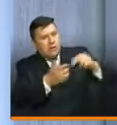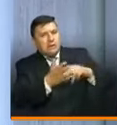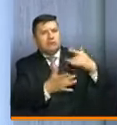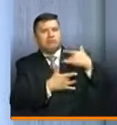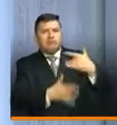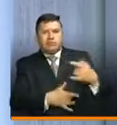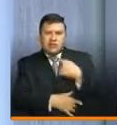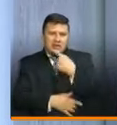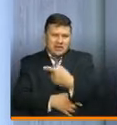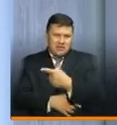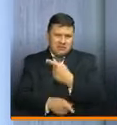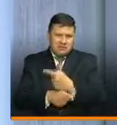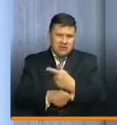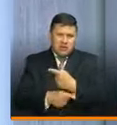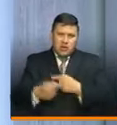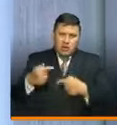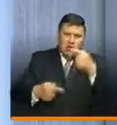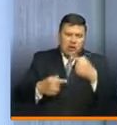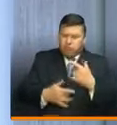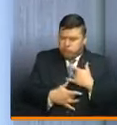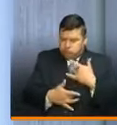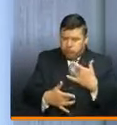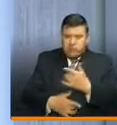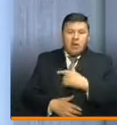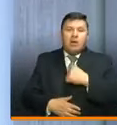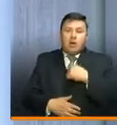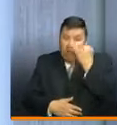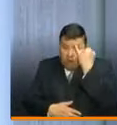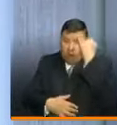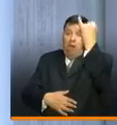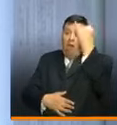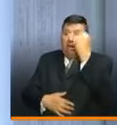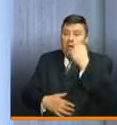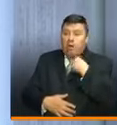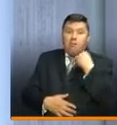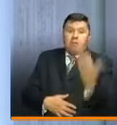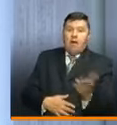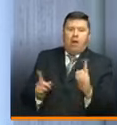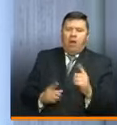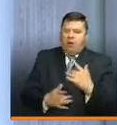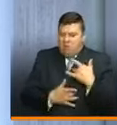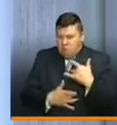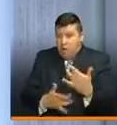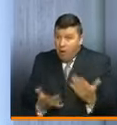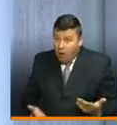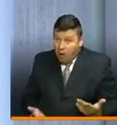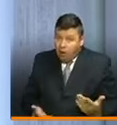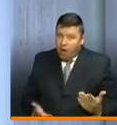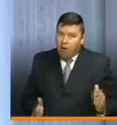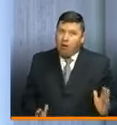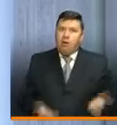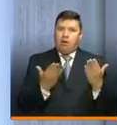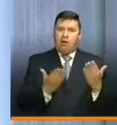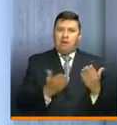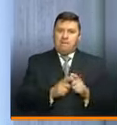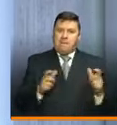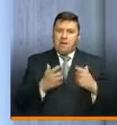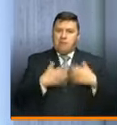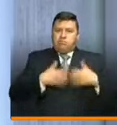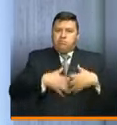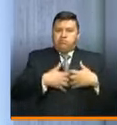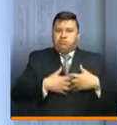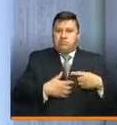que han manifestado los concursantes de ceder los derechos patrimoniales para poder hacer el uso extensivo